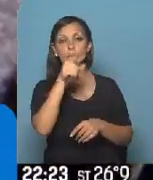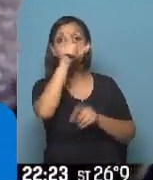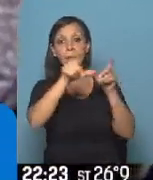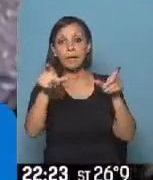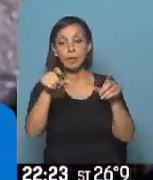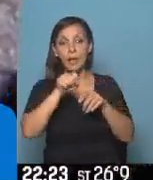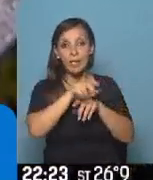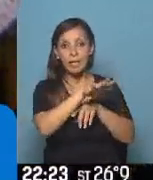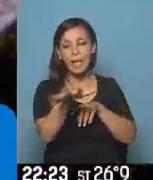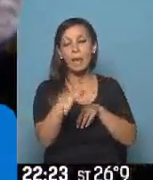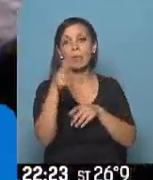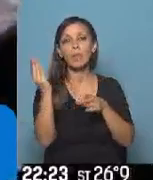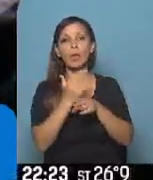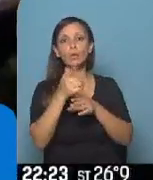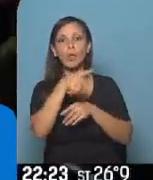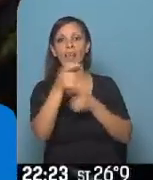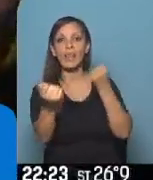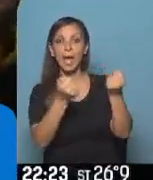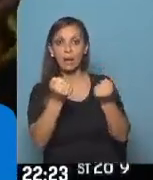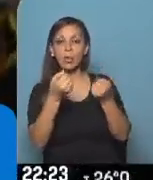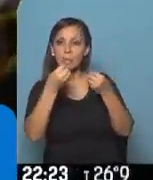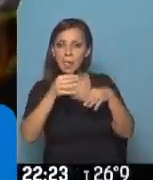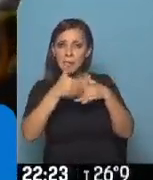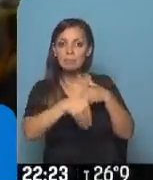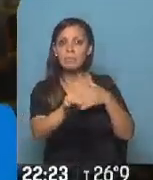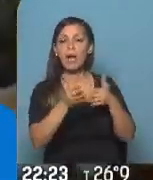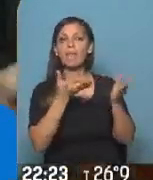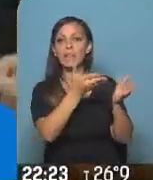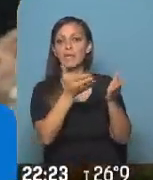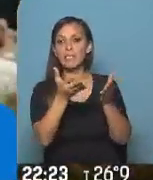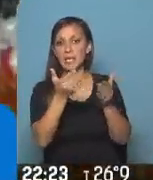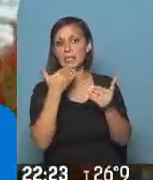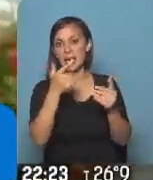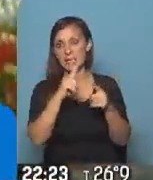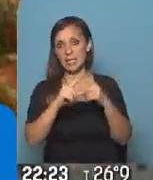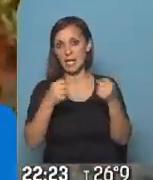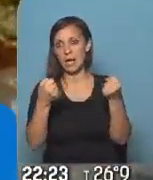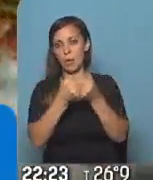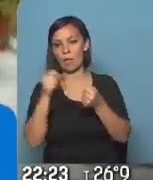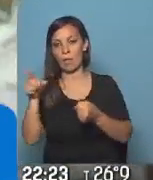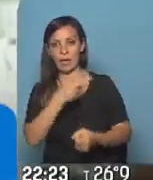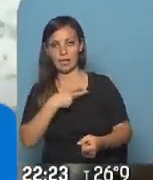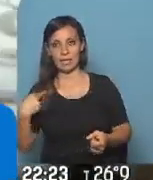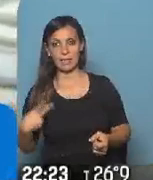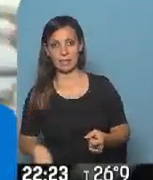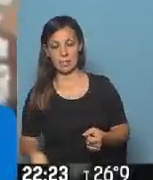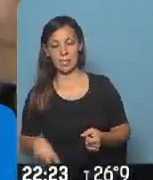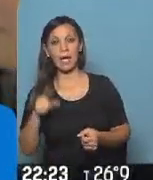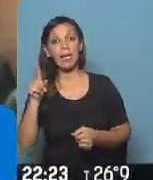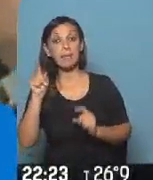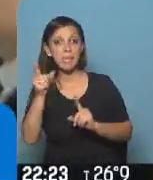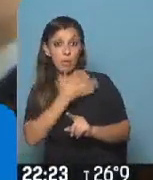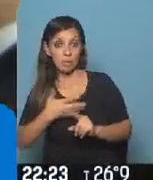fabricantes de automóviles de su país comenzarían a beneficiarse inmediatamente de lo conversado con los chinos, quienes, según el